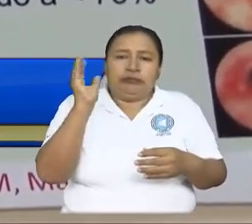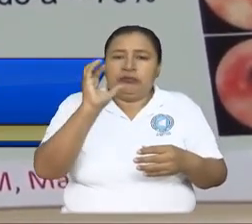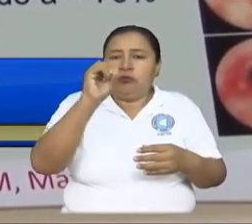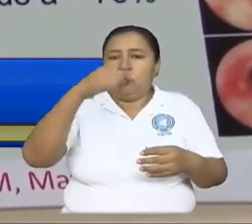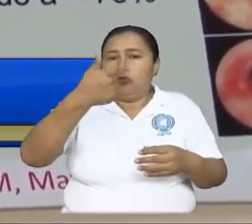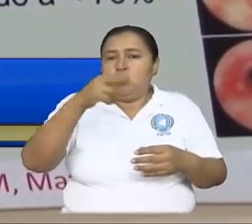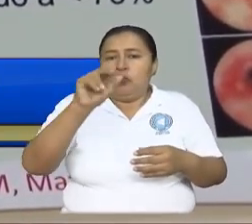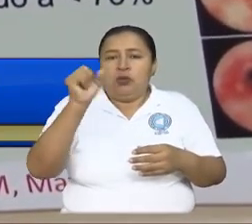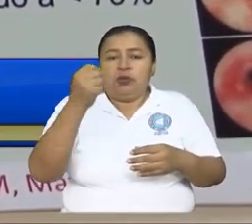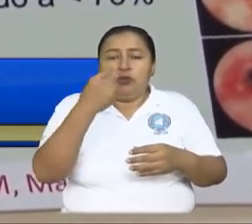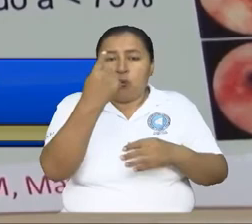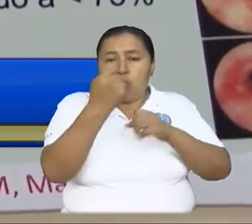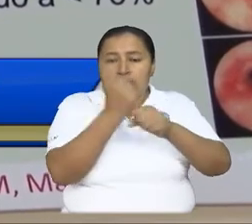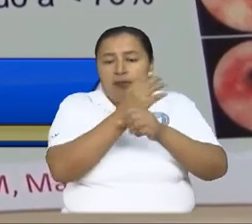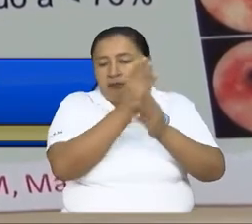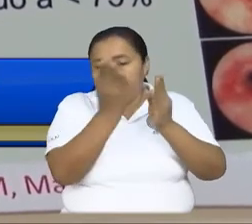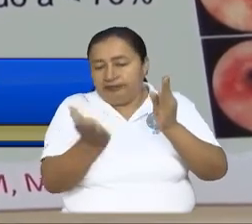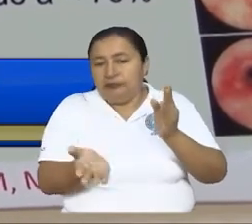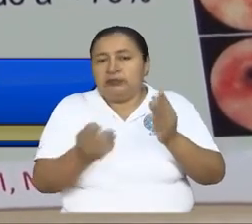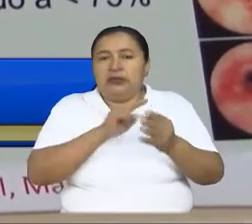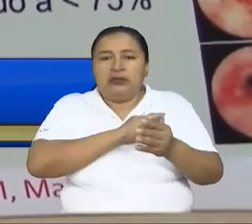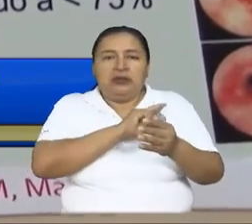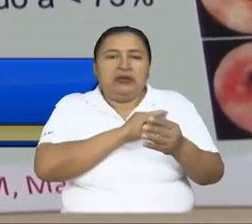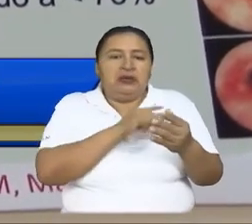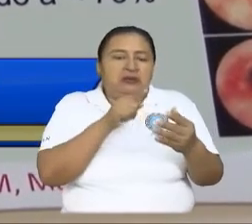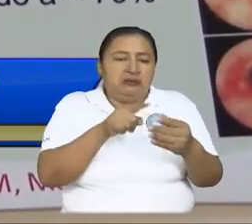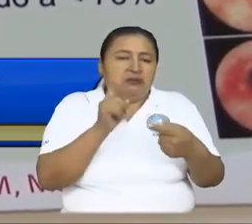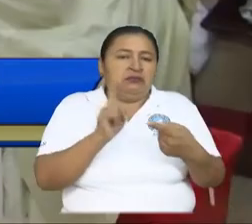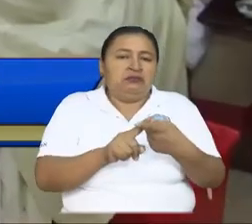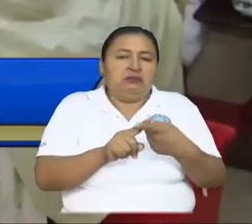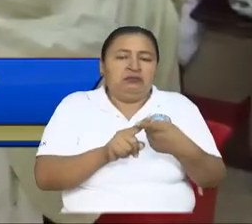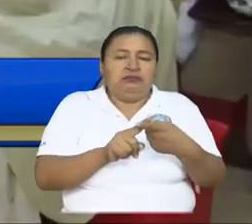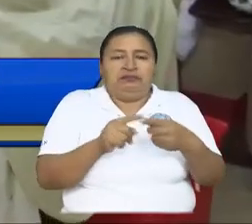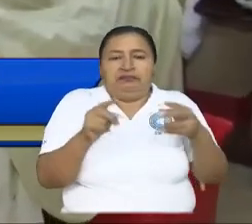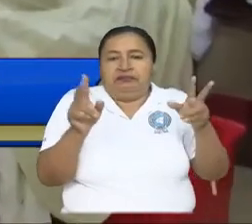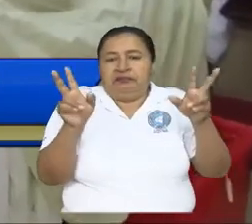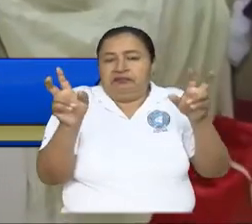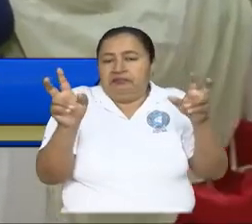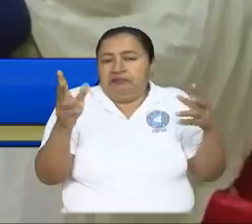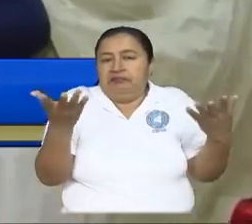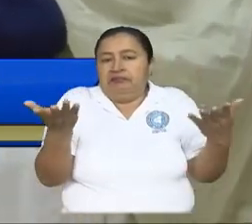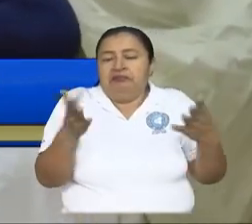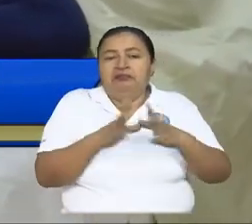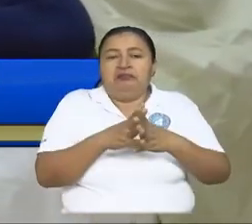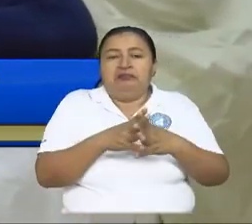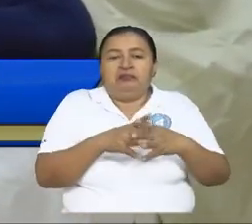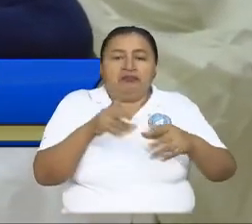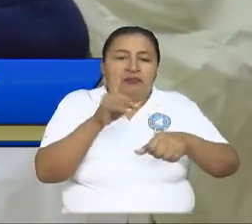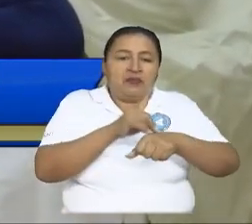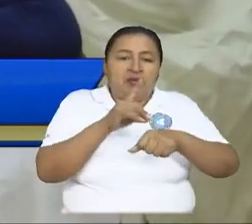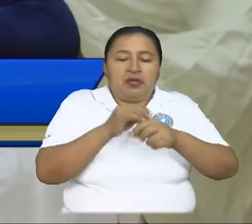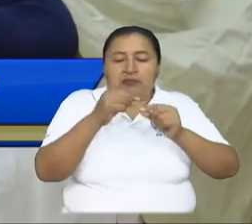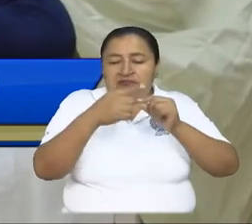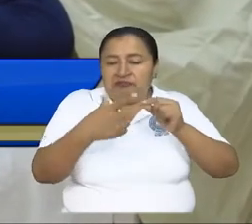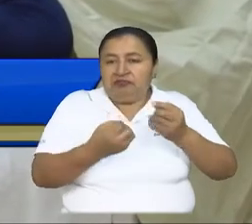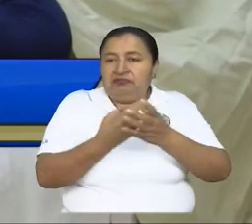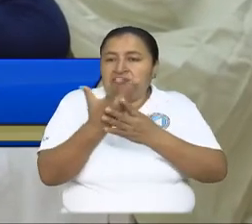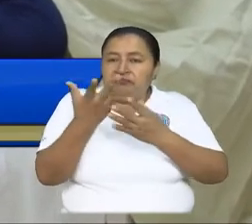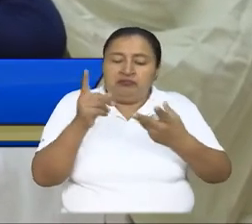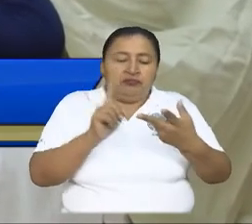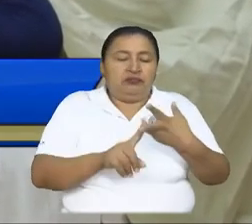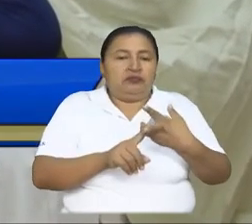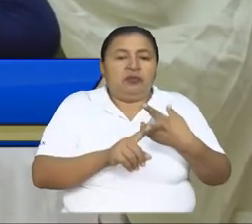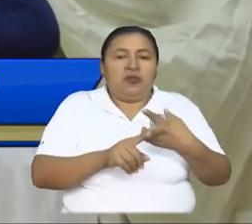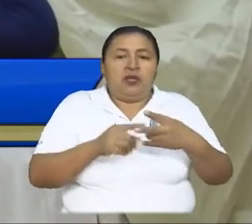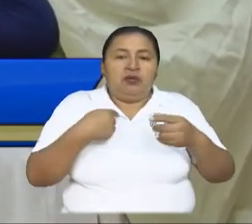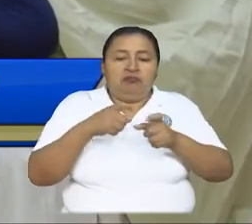en todo el año ahí van desde la parte medicina natural la parte